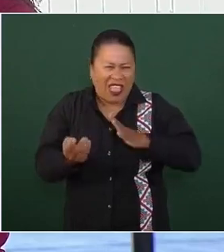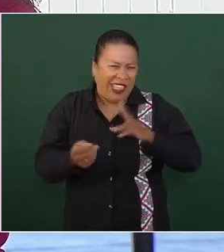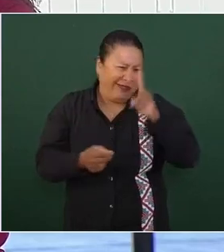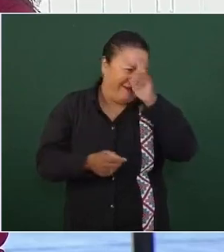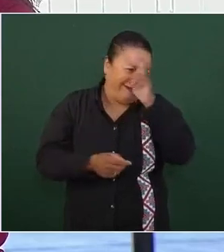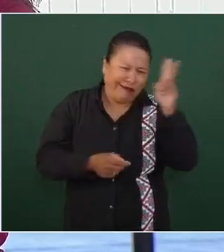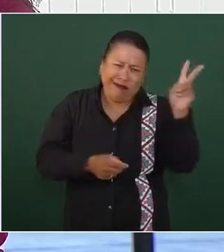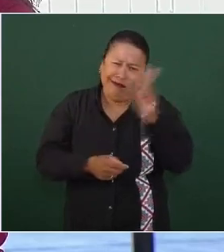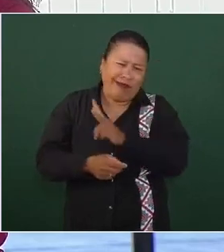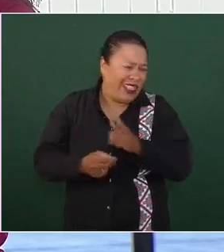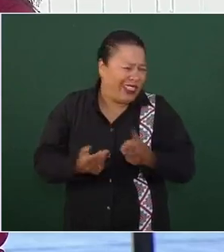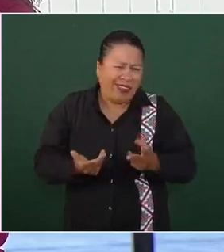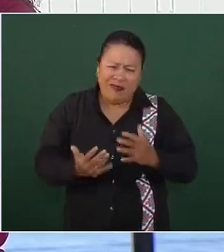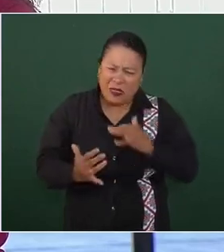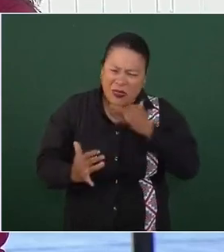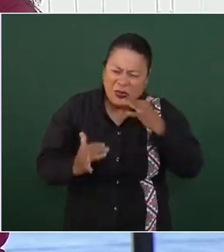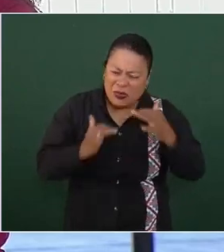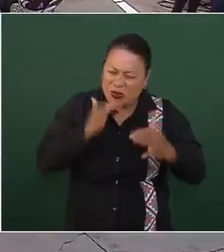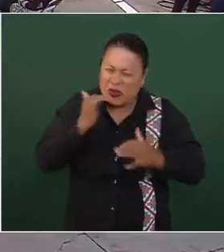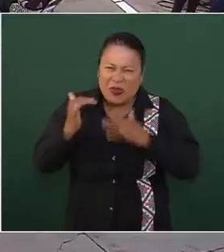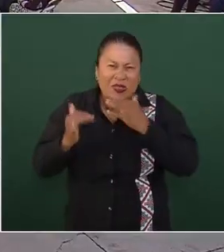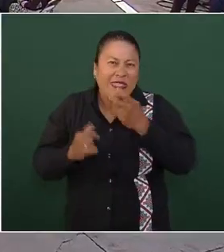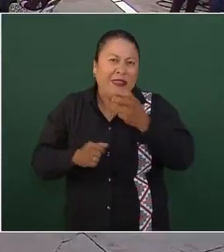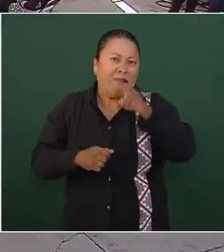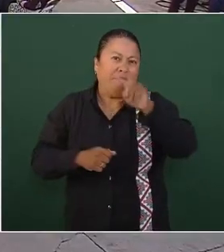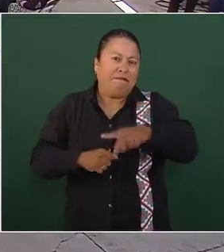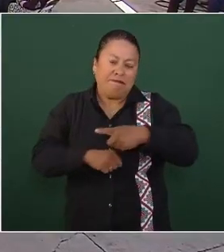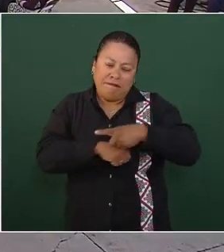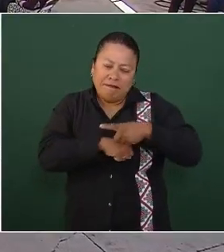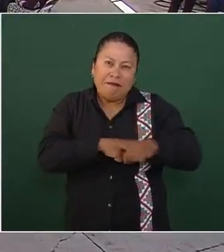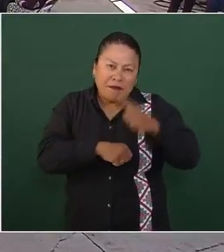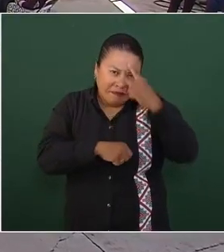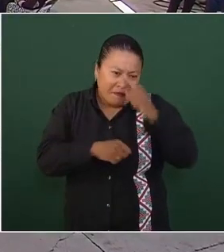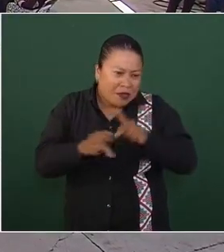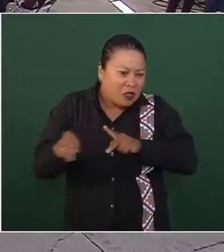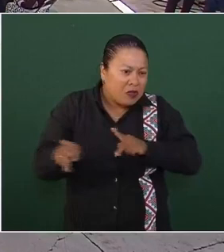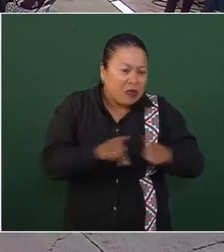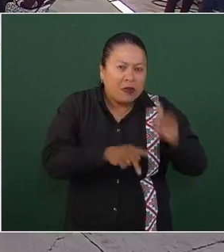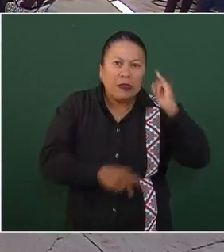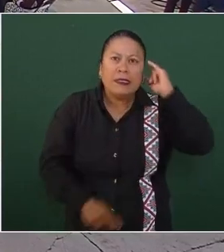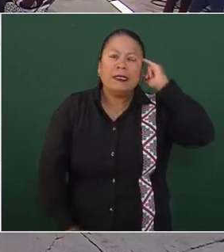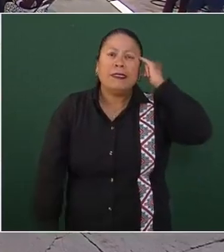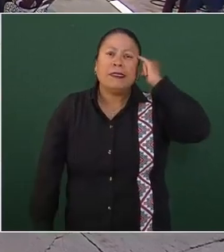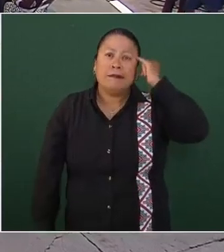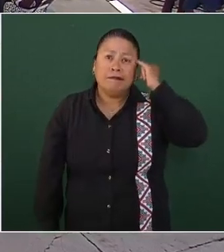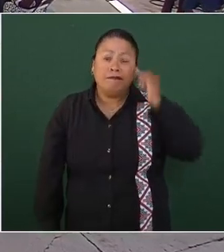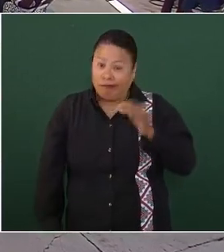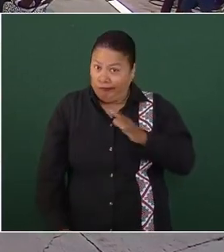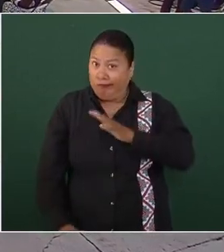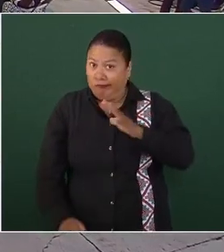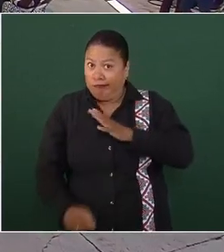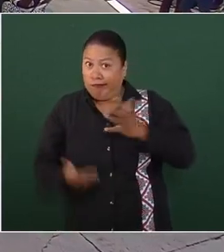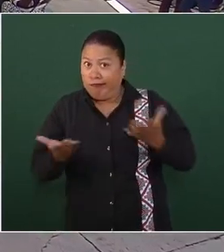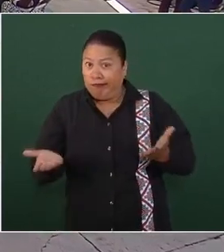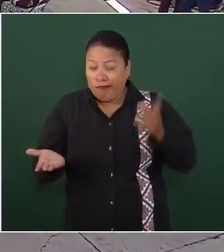tremenda que nos atañe a los pueblos indígenas también hay mujeres